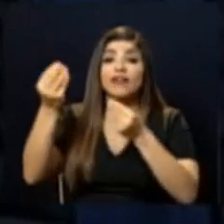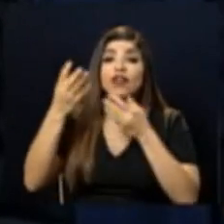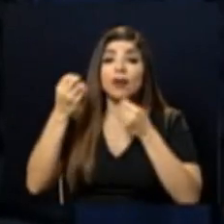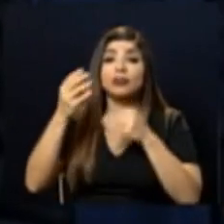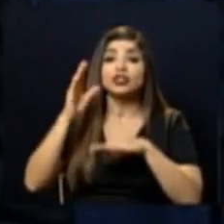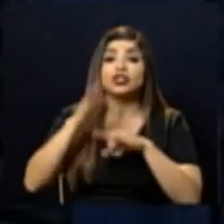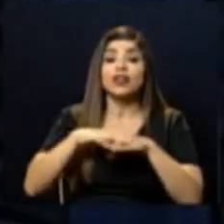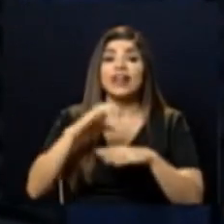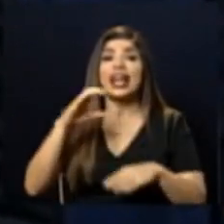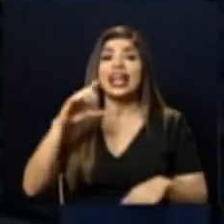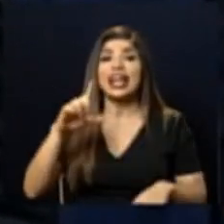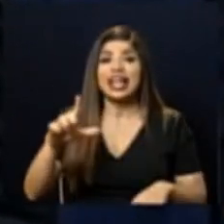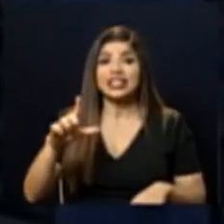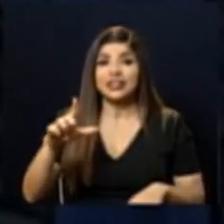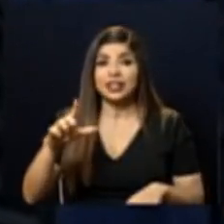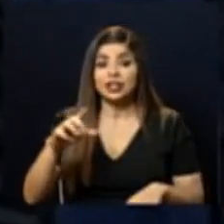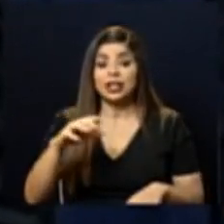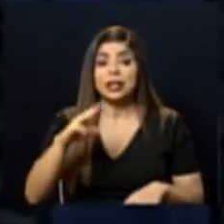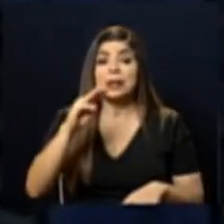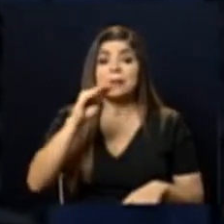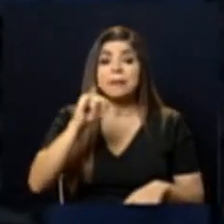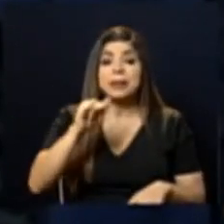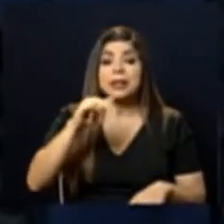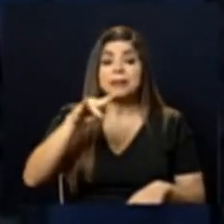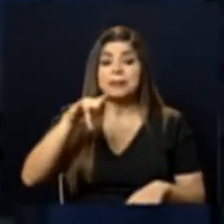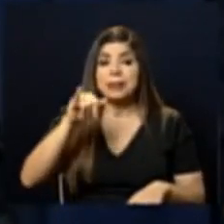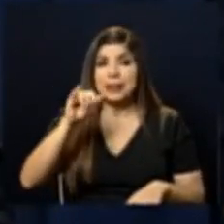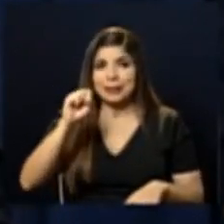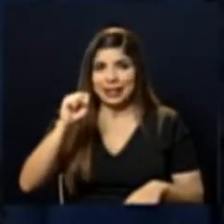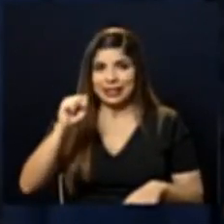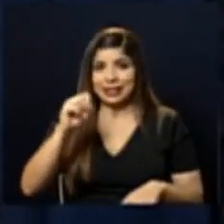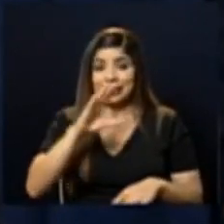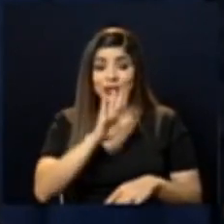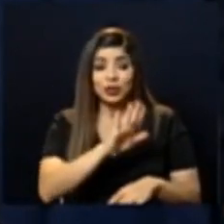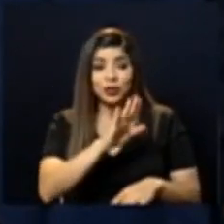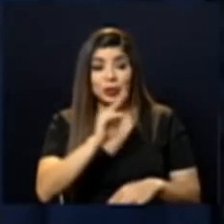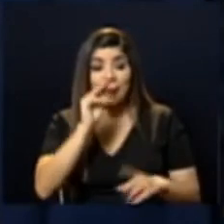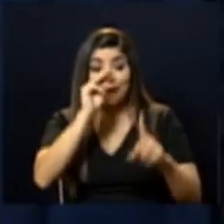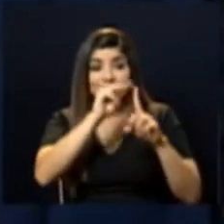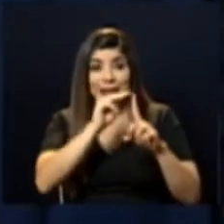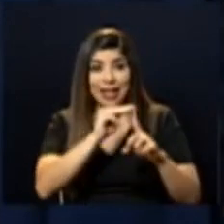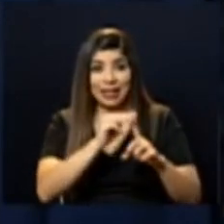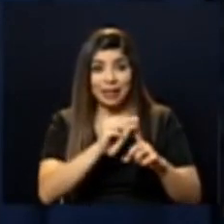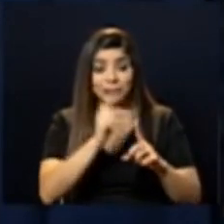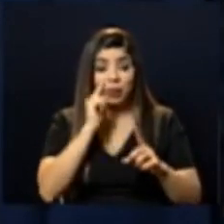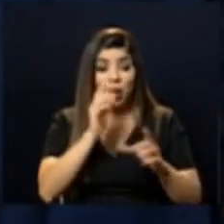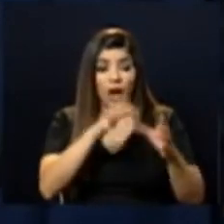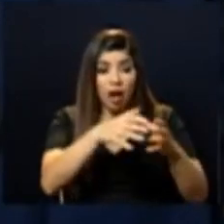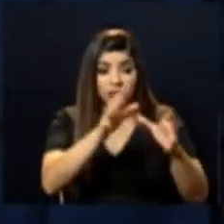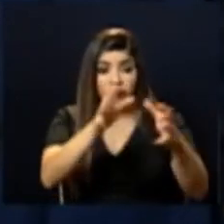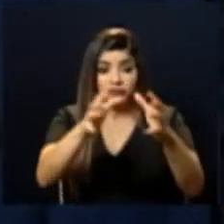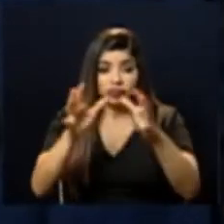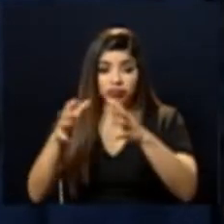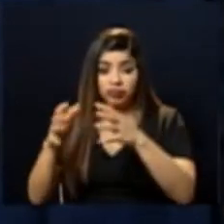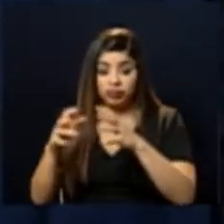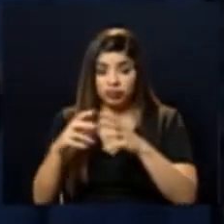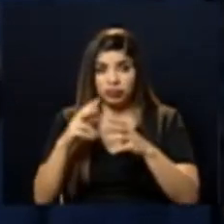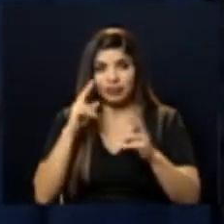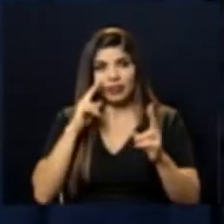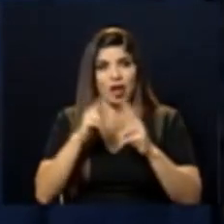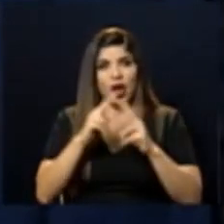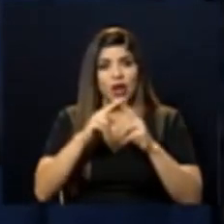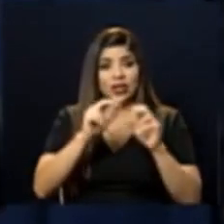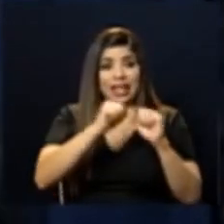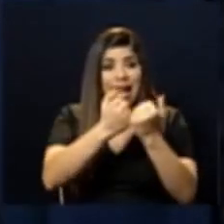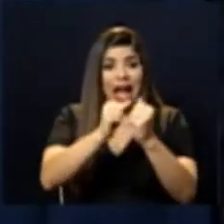la clasificación de las MIPYMES, y visualizar sus metas por región, conociendo los sectores productivos